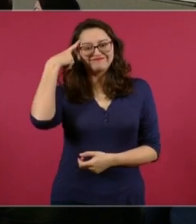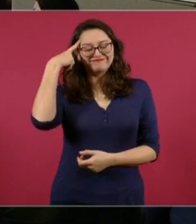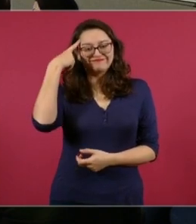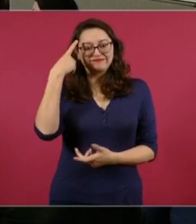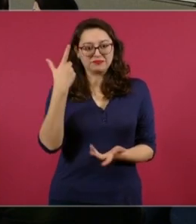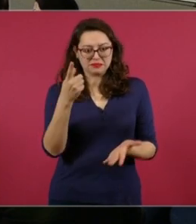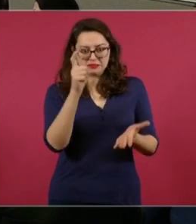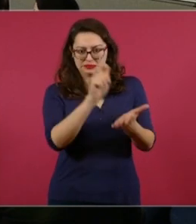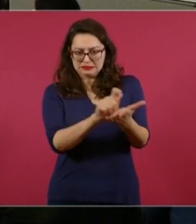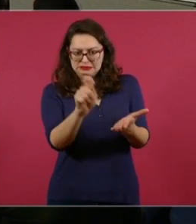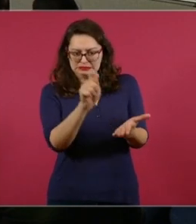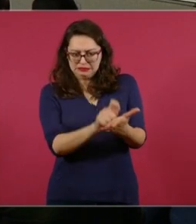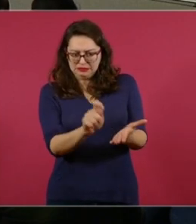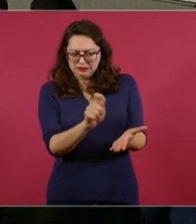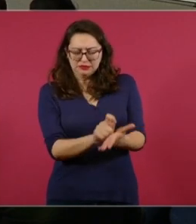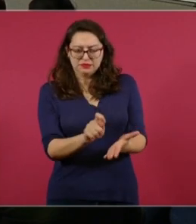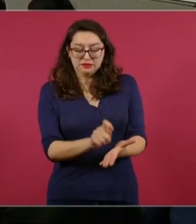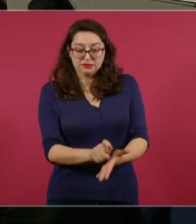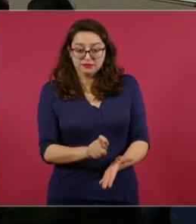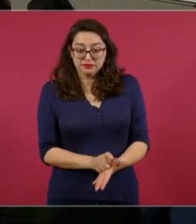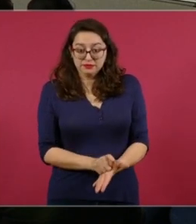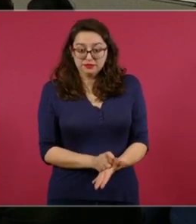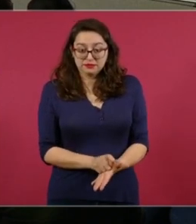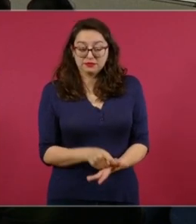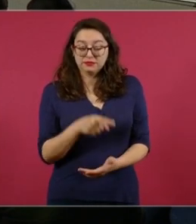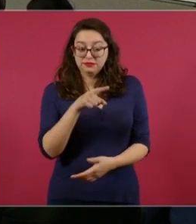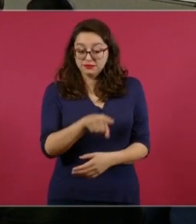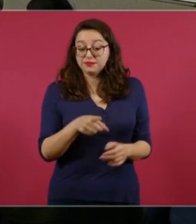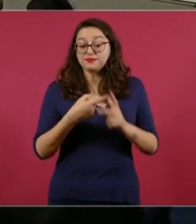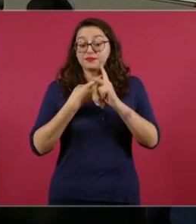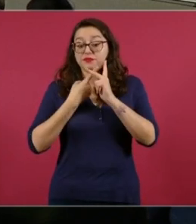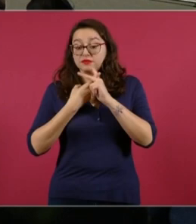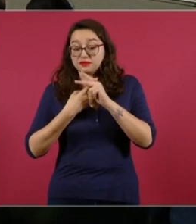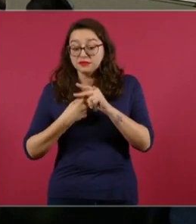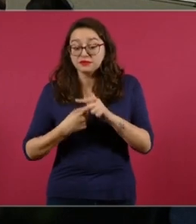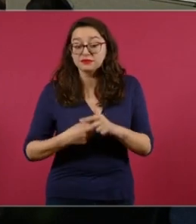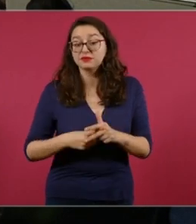un escritor de izquierda,